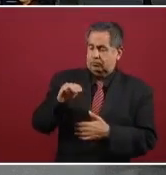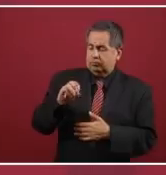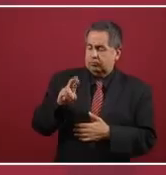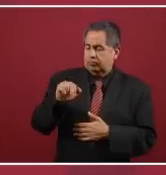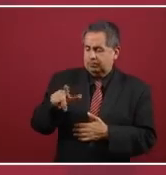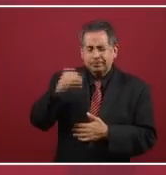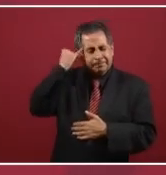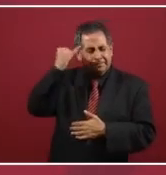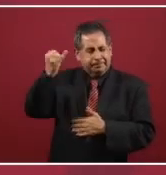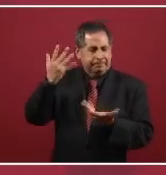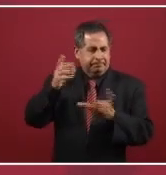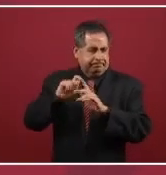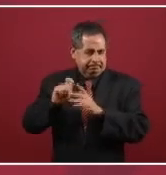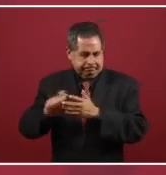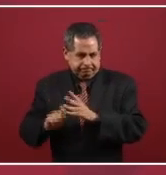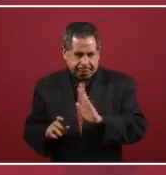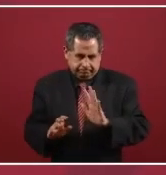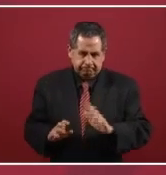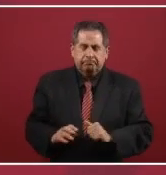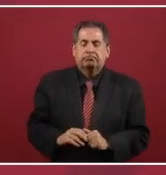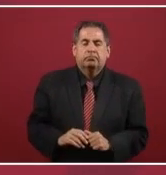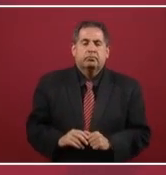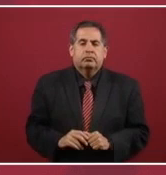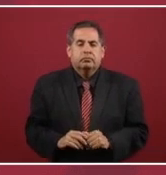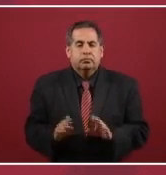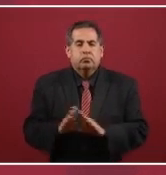¿Cómo los